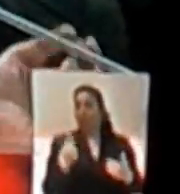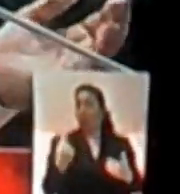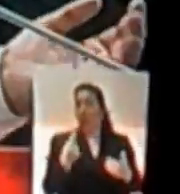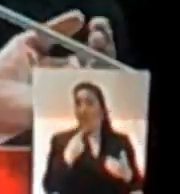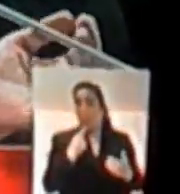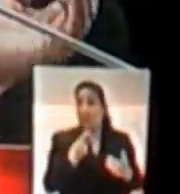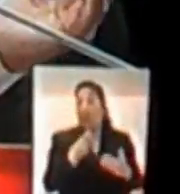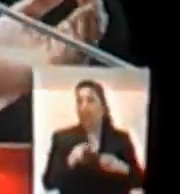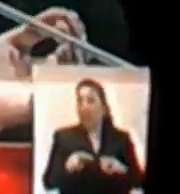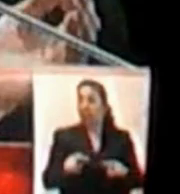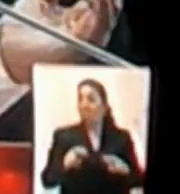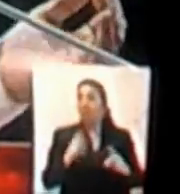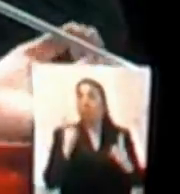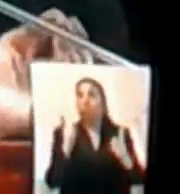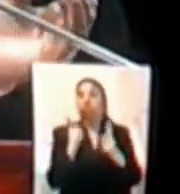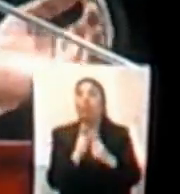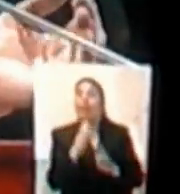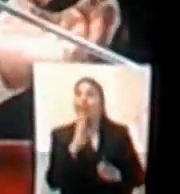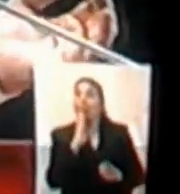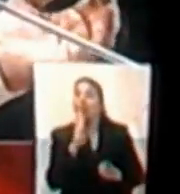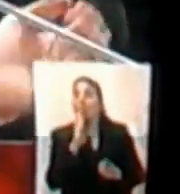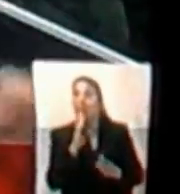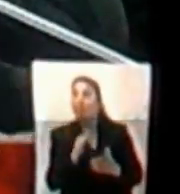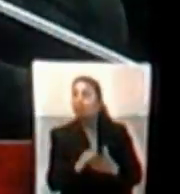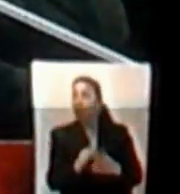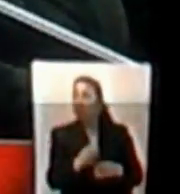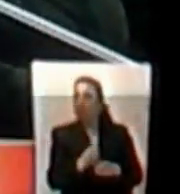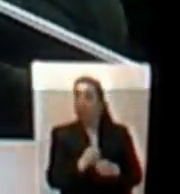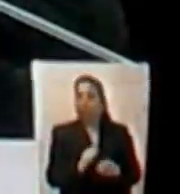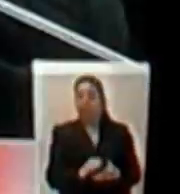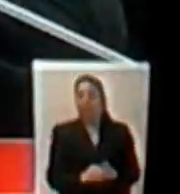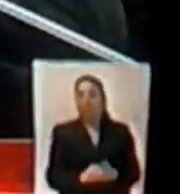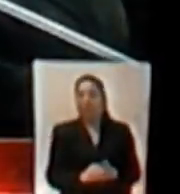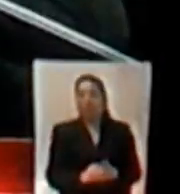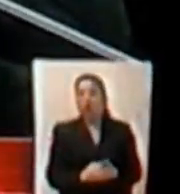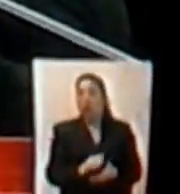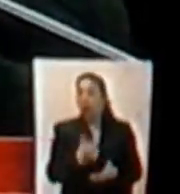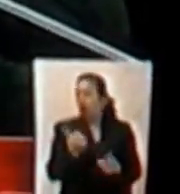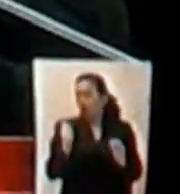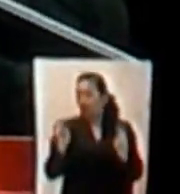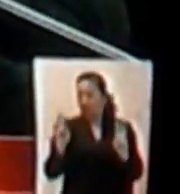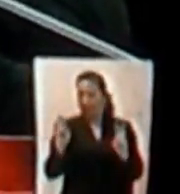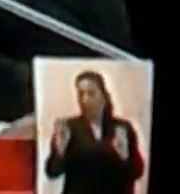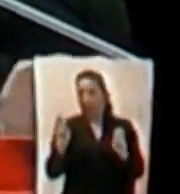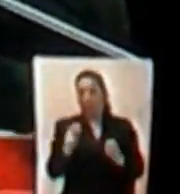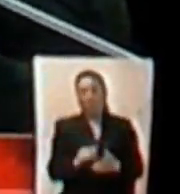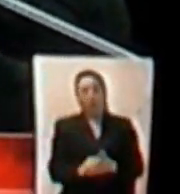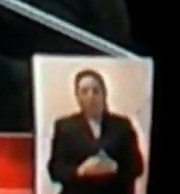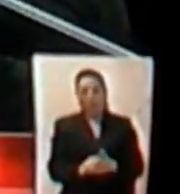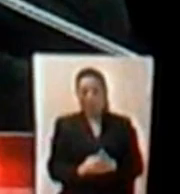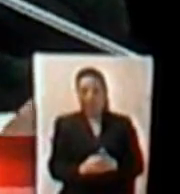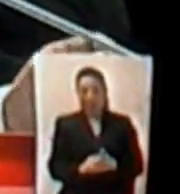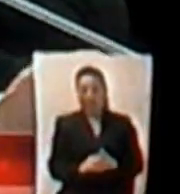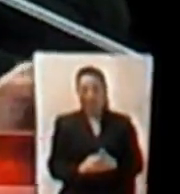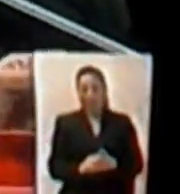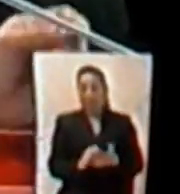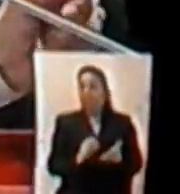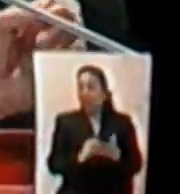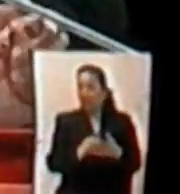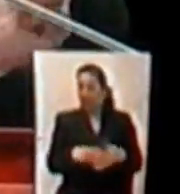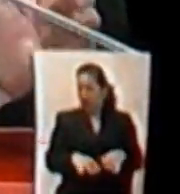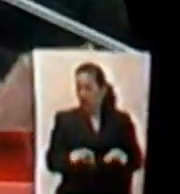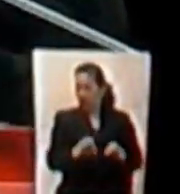este año. Entonces, la mesa de diálogo que habla el ministro, esperamos concretarla. Otro de los temas, presidente, que me